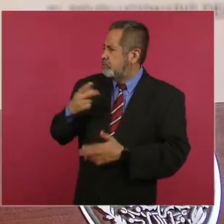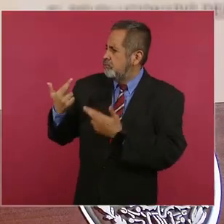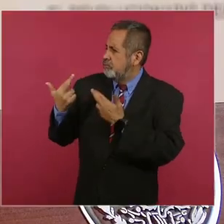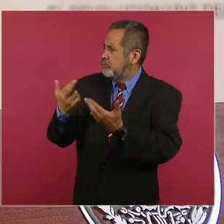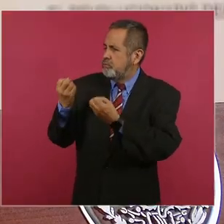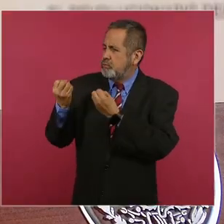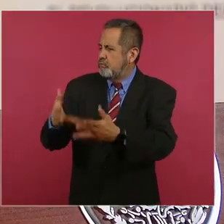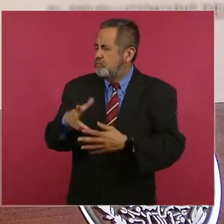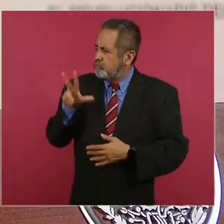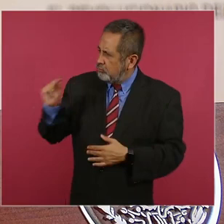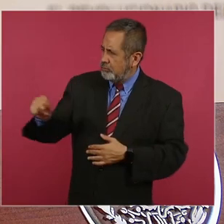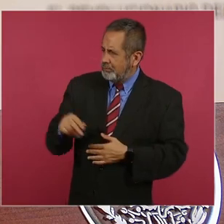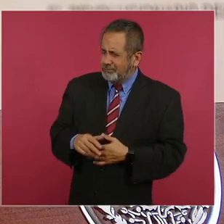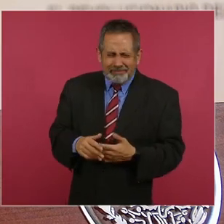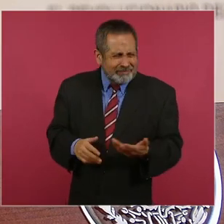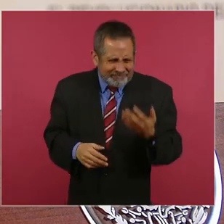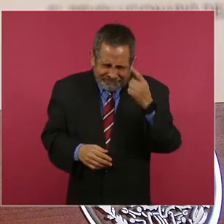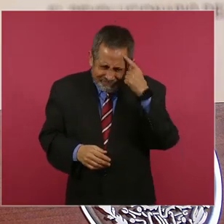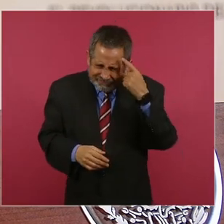imagínense